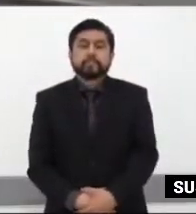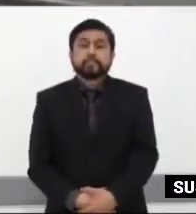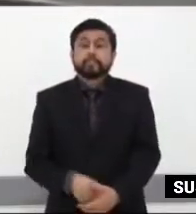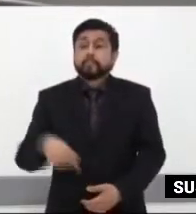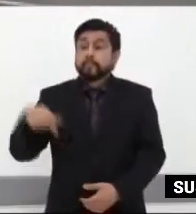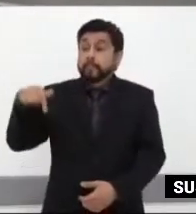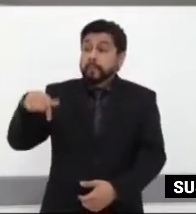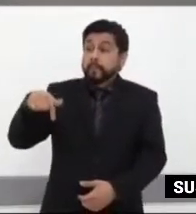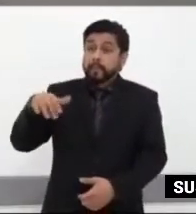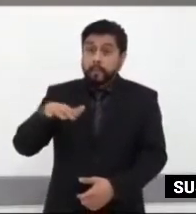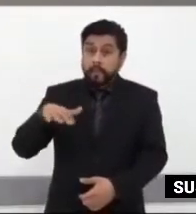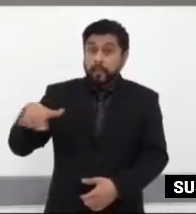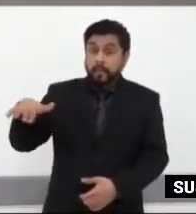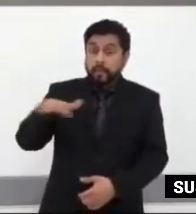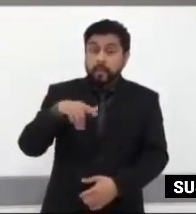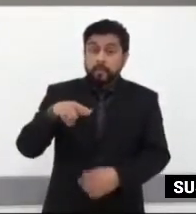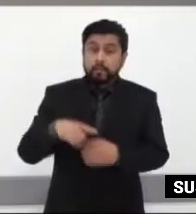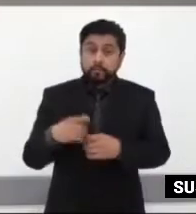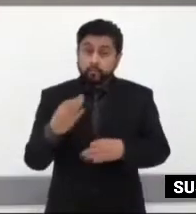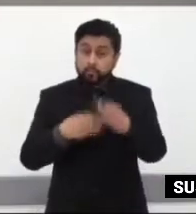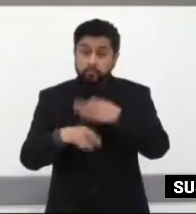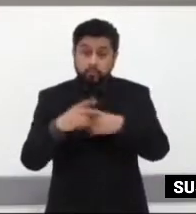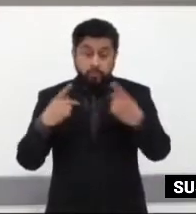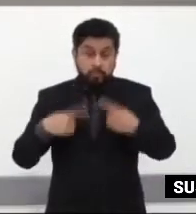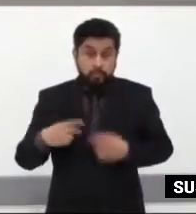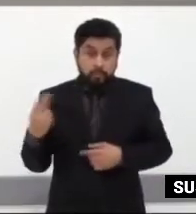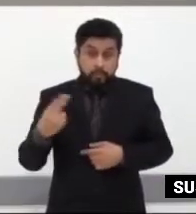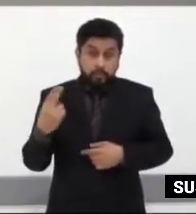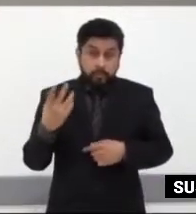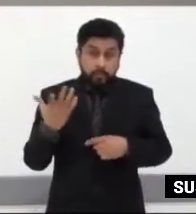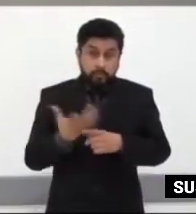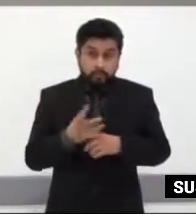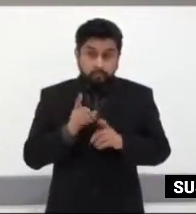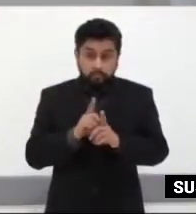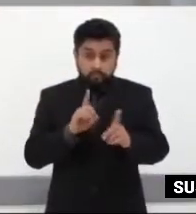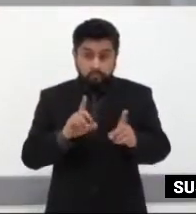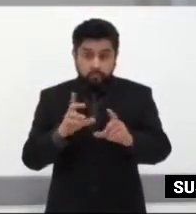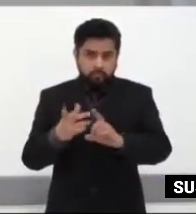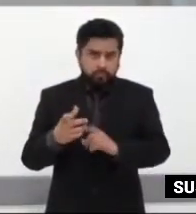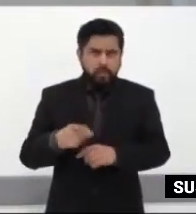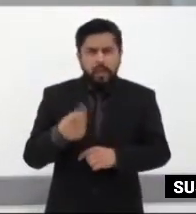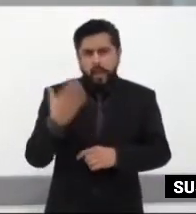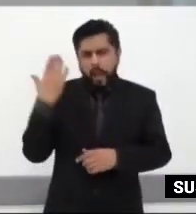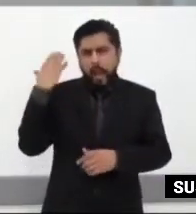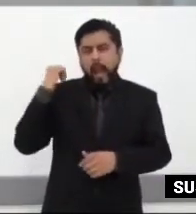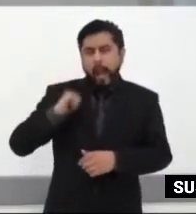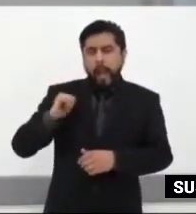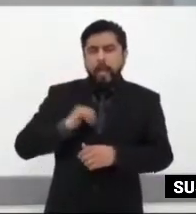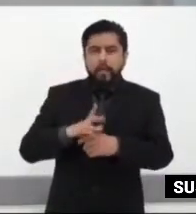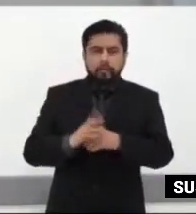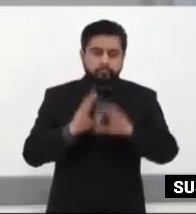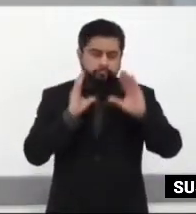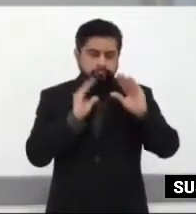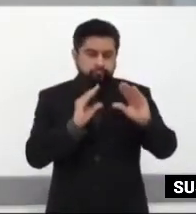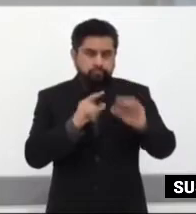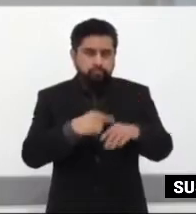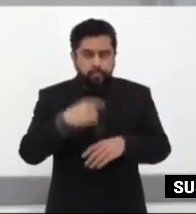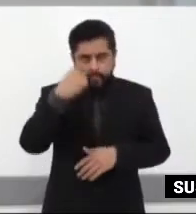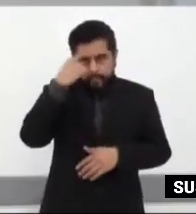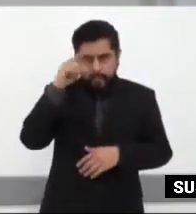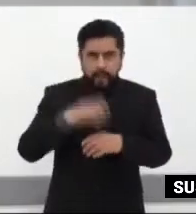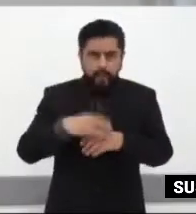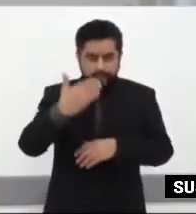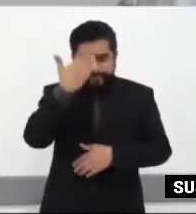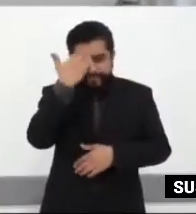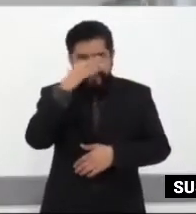Aquí todo el personal debe tener con su equipo de protección personal, previamente capacitados para el retiro, principalmente, que es